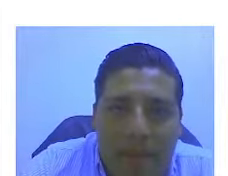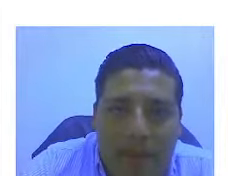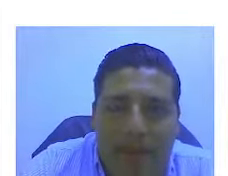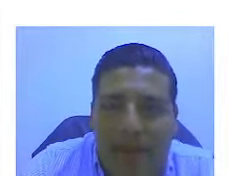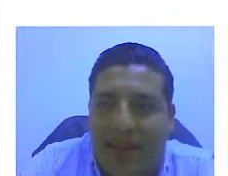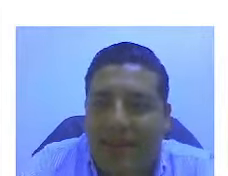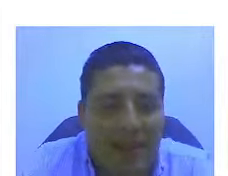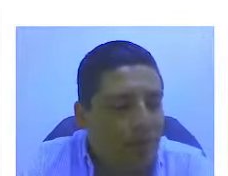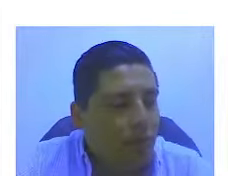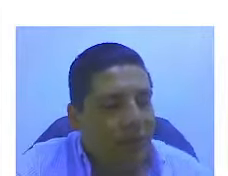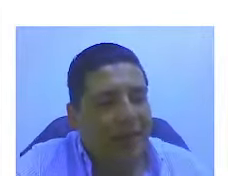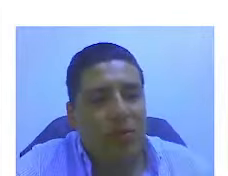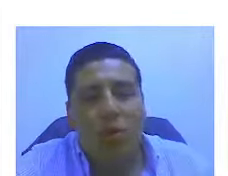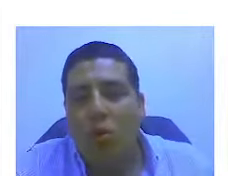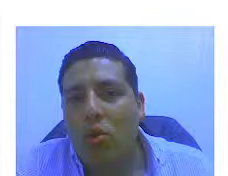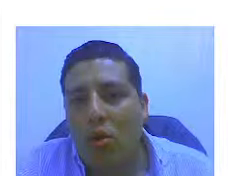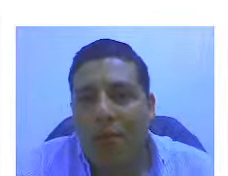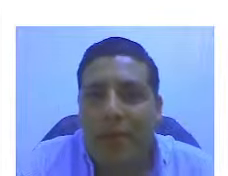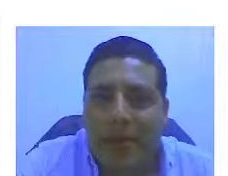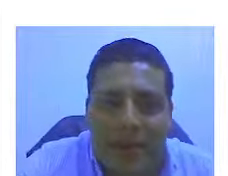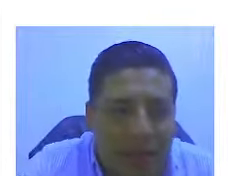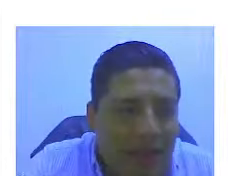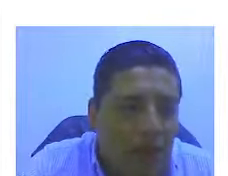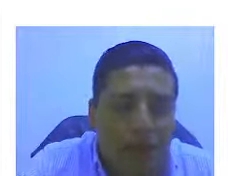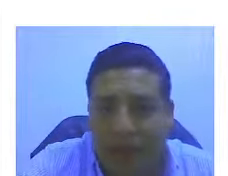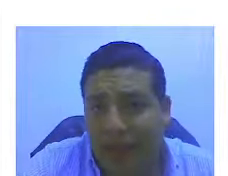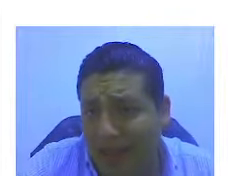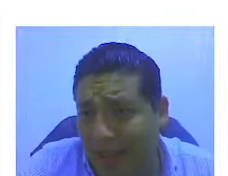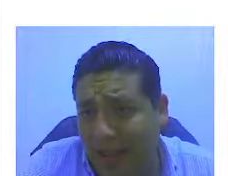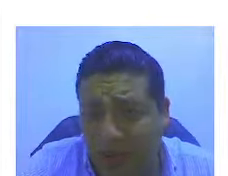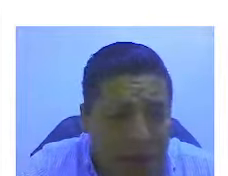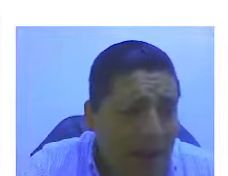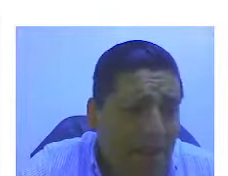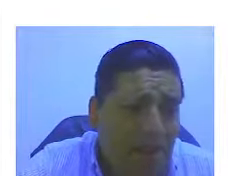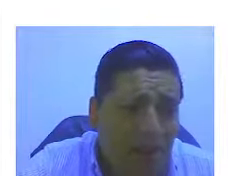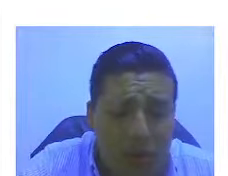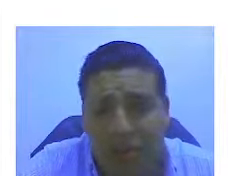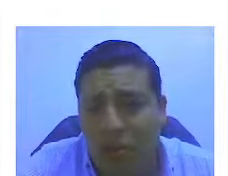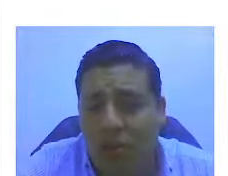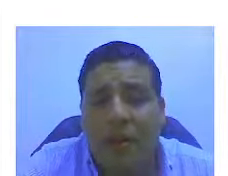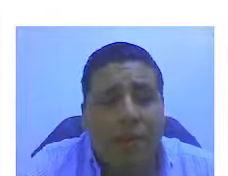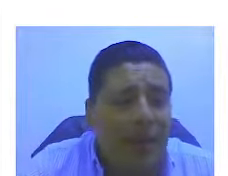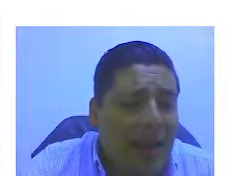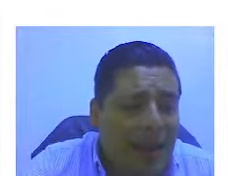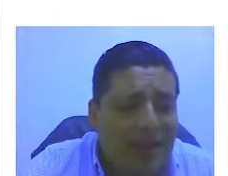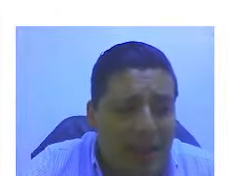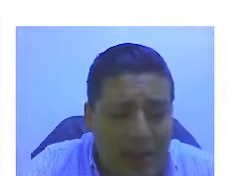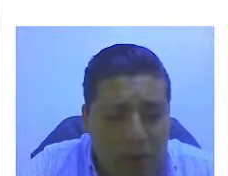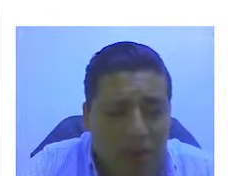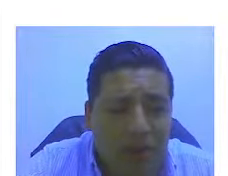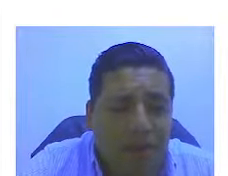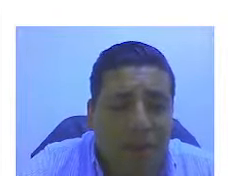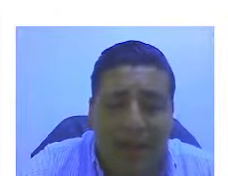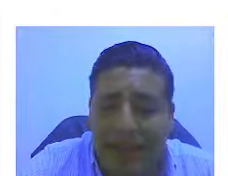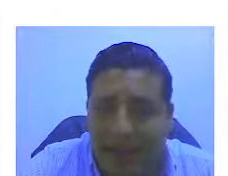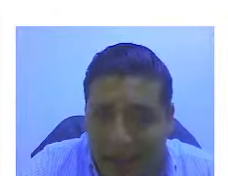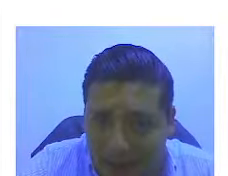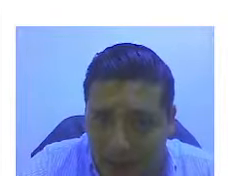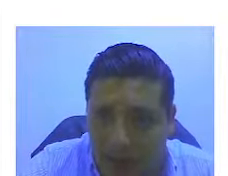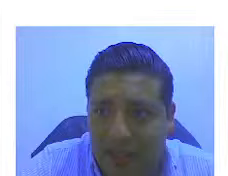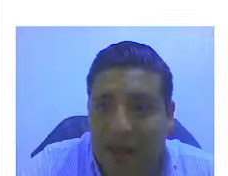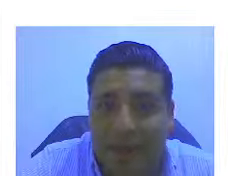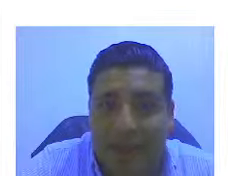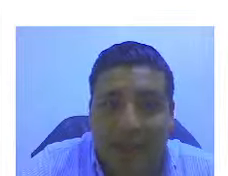de Norma piña que están buscando un golpe de estado así tal cual en perjuicio de las y los